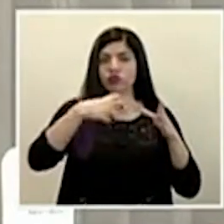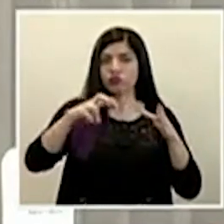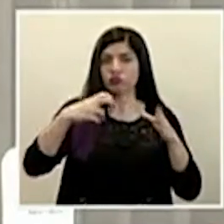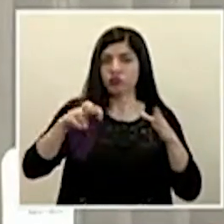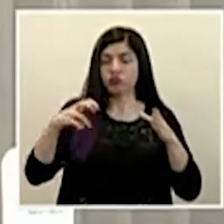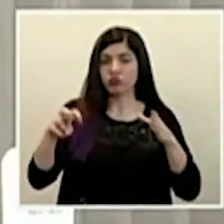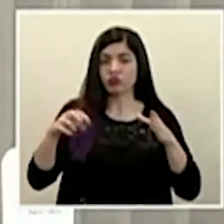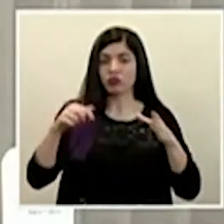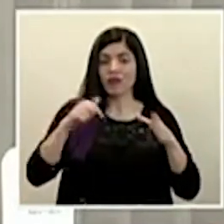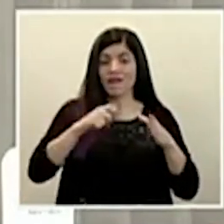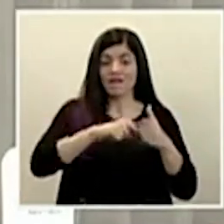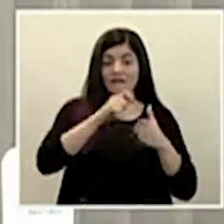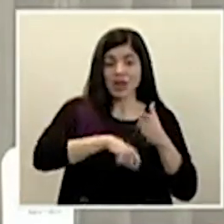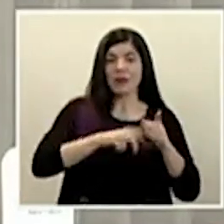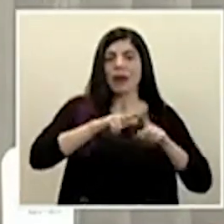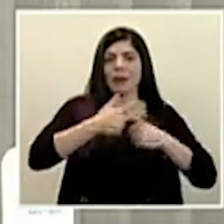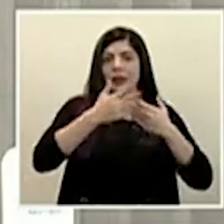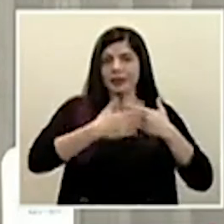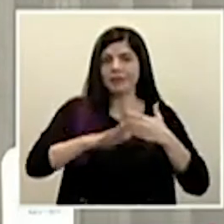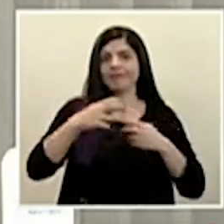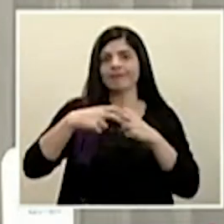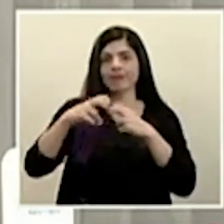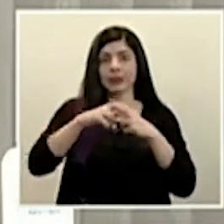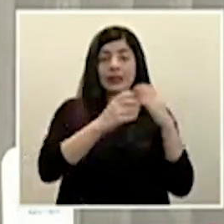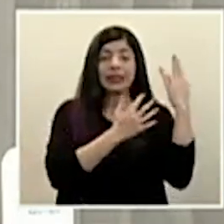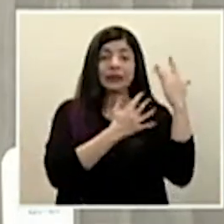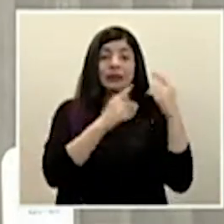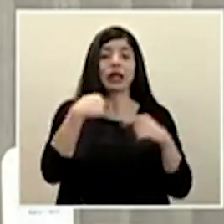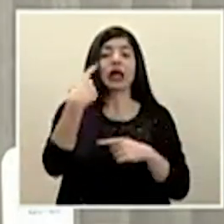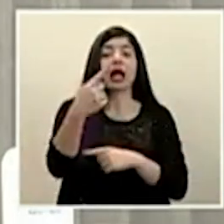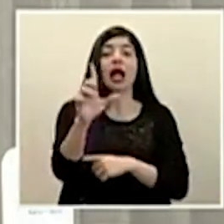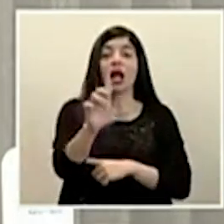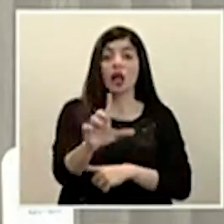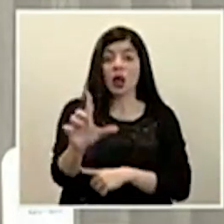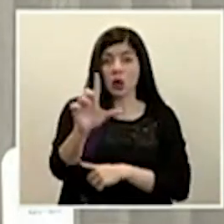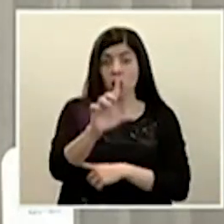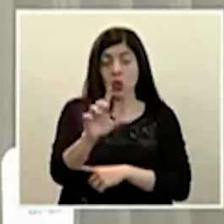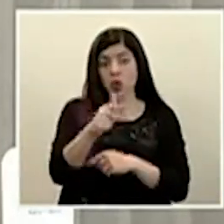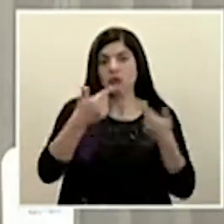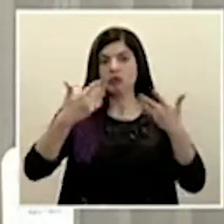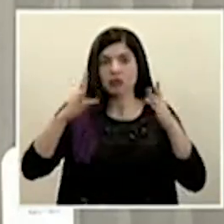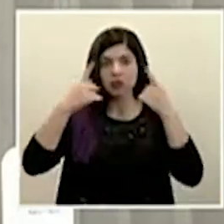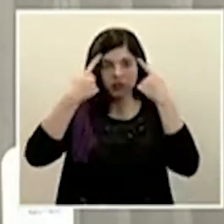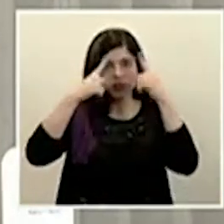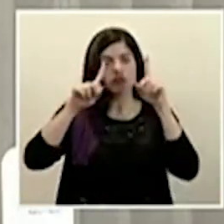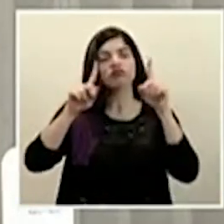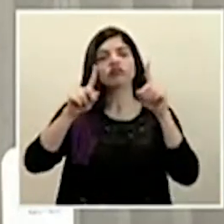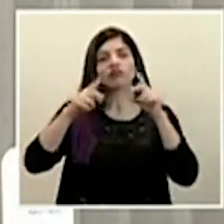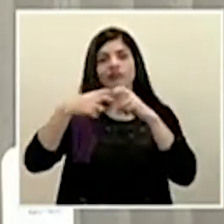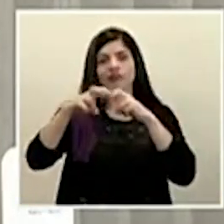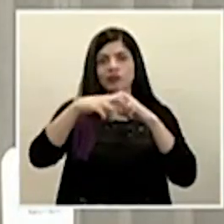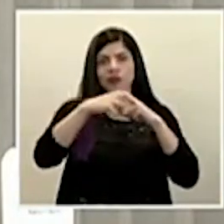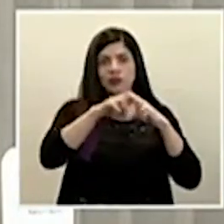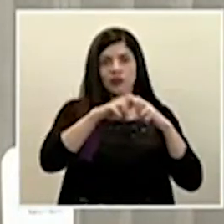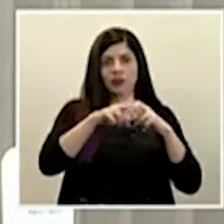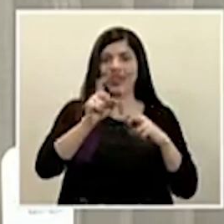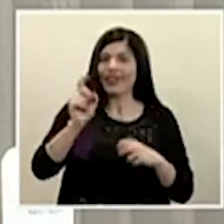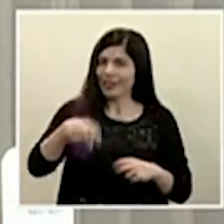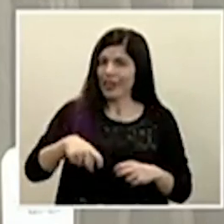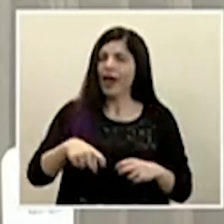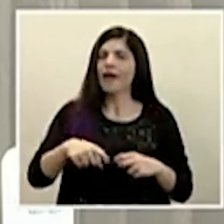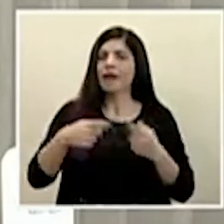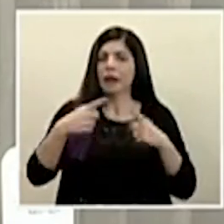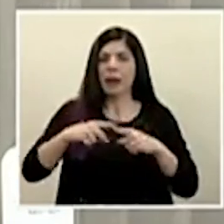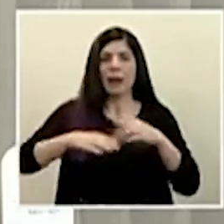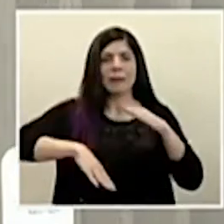a partir de esta firma y esperamos que para el día lunes esto ya haya sido realizado. Eso debe ocurrir a